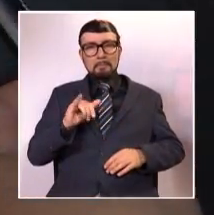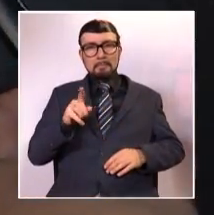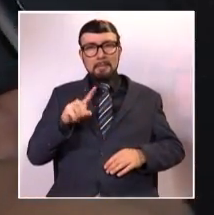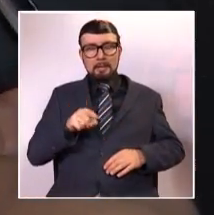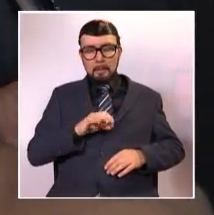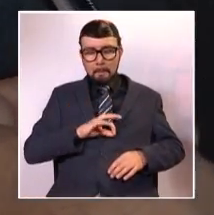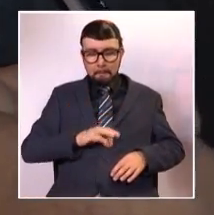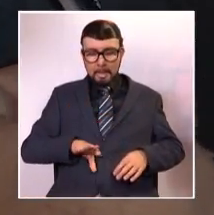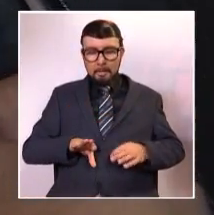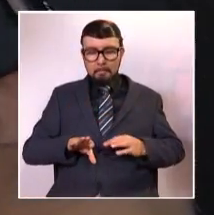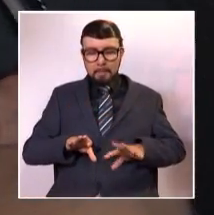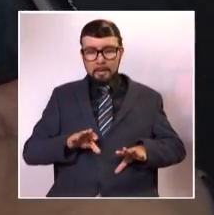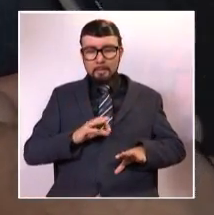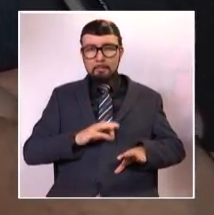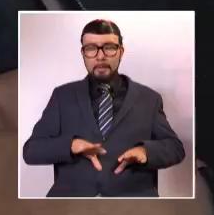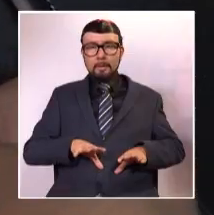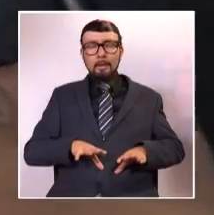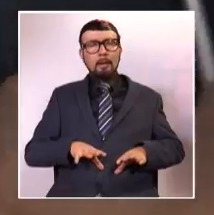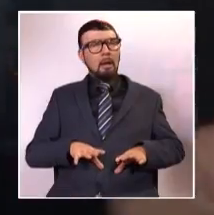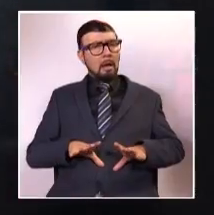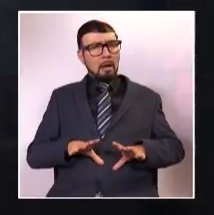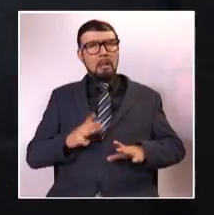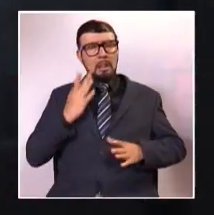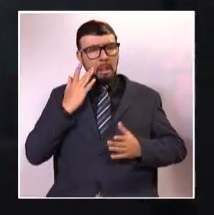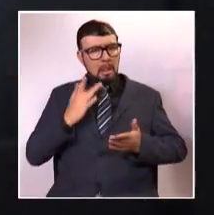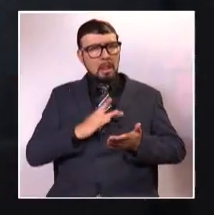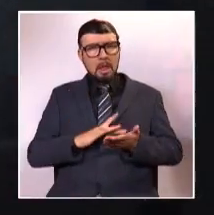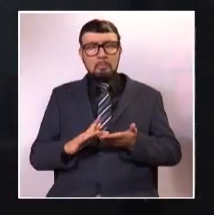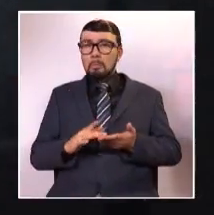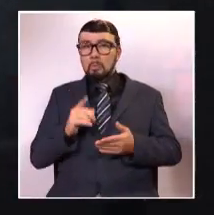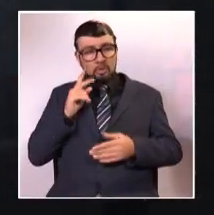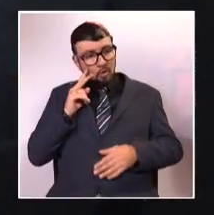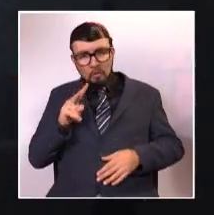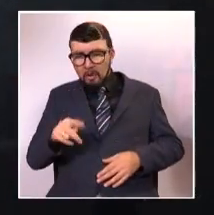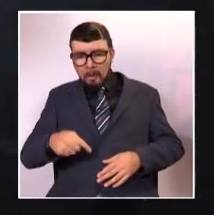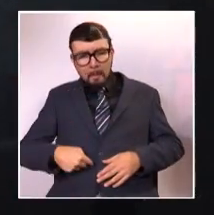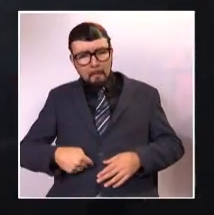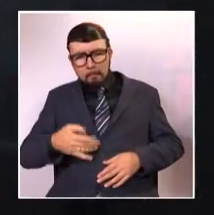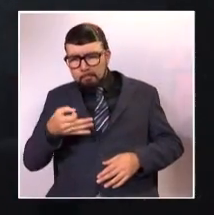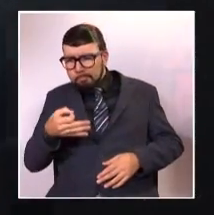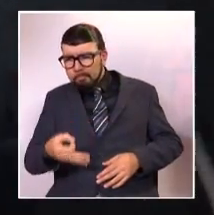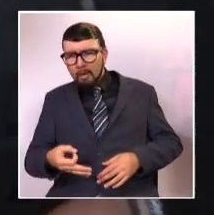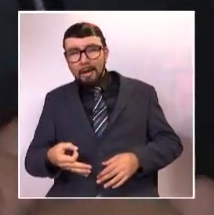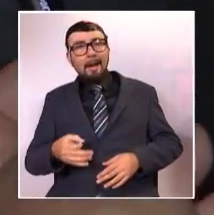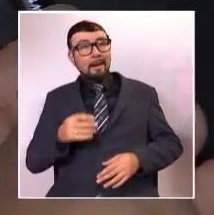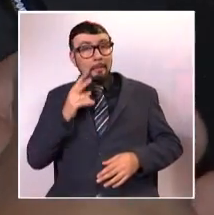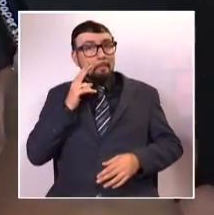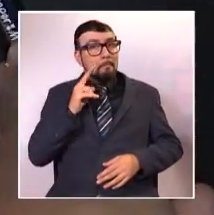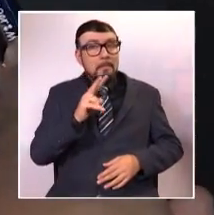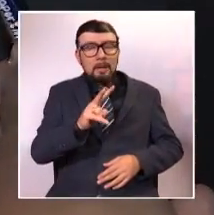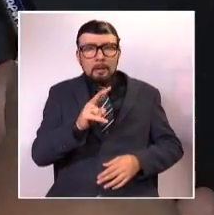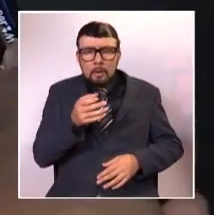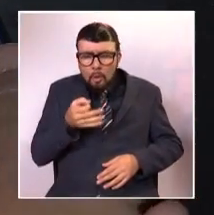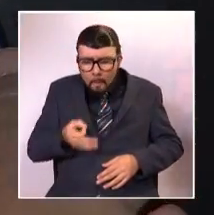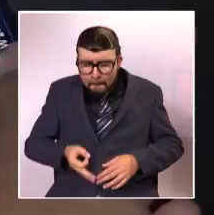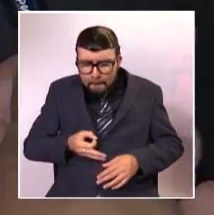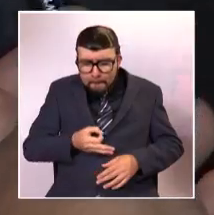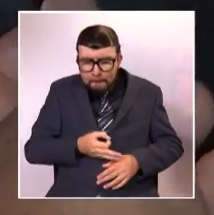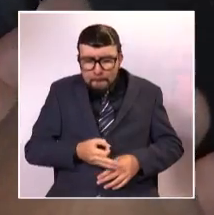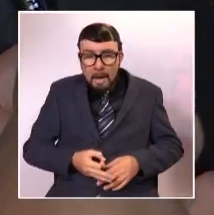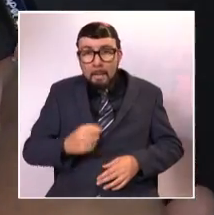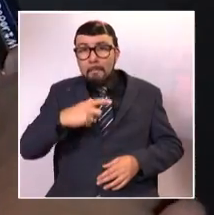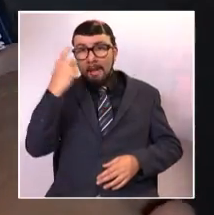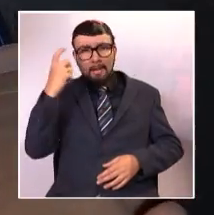y vemos que está completamente limpia, es decir, no vemos cálculos que se verían como unas pepitas blancas aquí